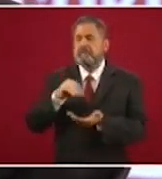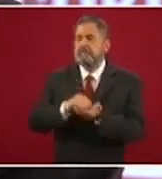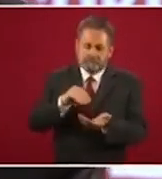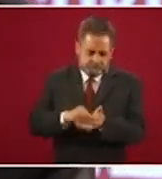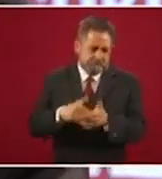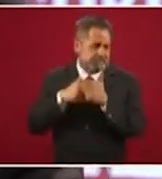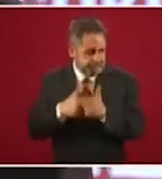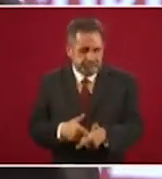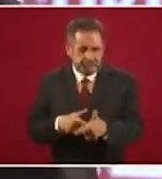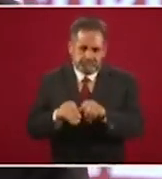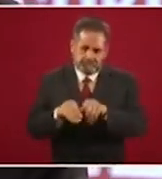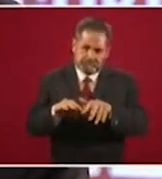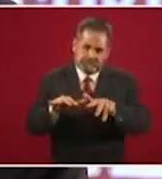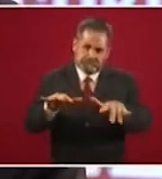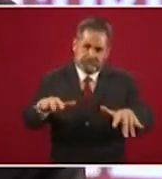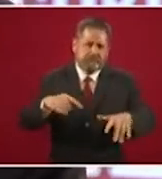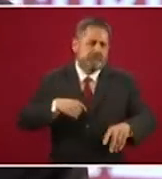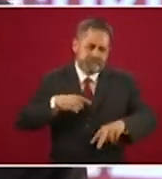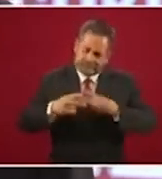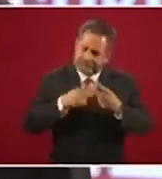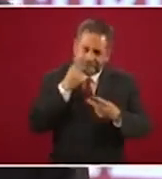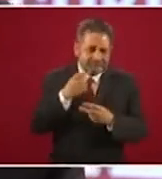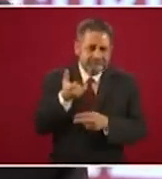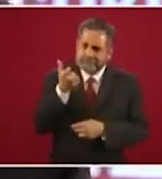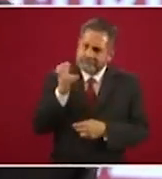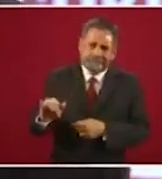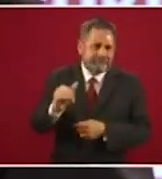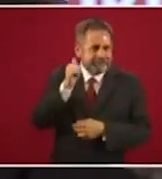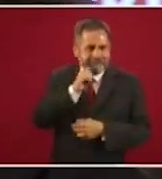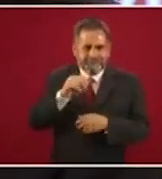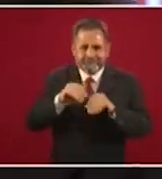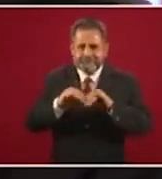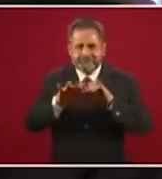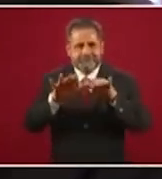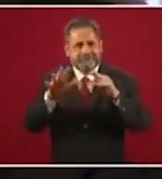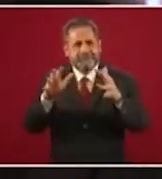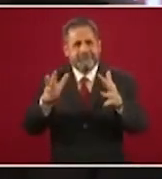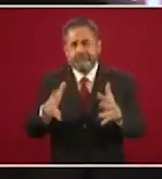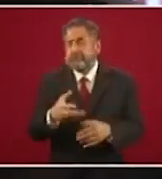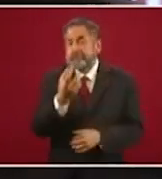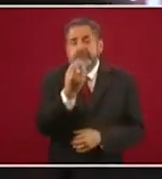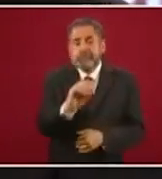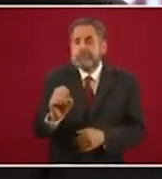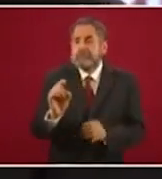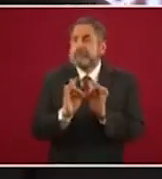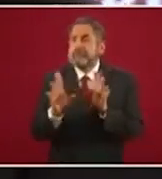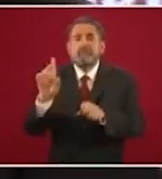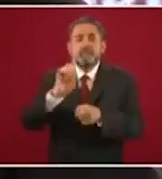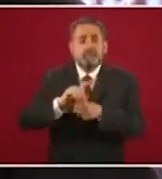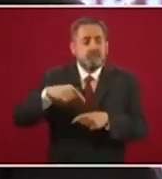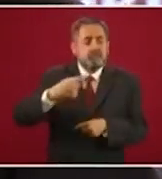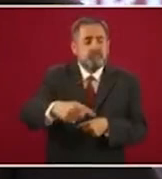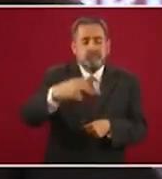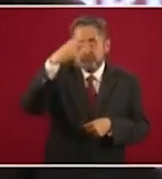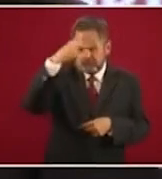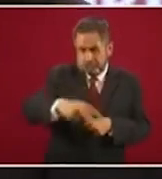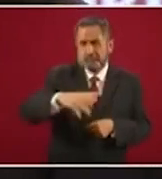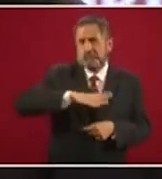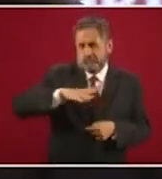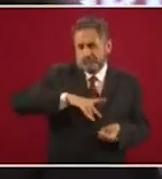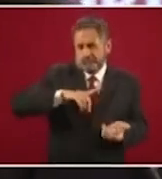expandiendo. Yo he asegurado y lo vuelvo a asegurar, es de altísima probabilidad que el virus eventualmente llegará a México.